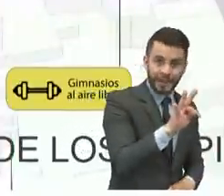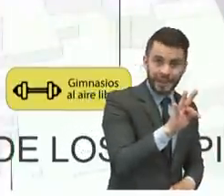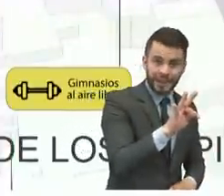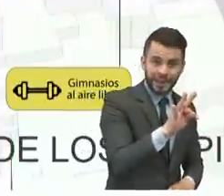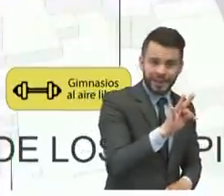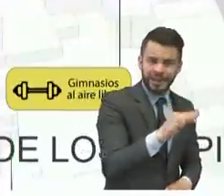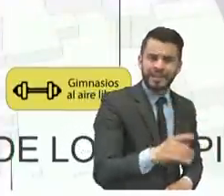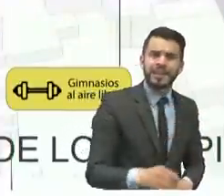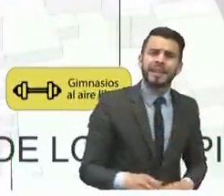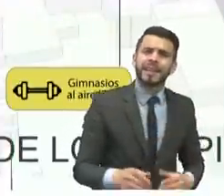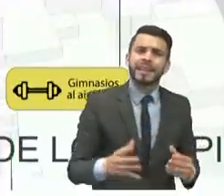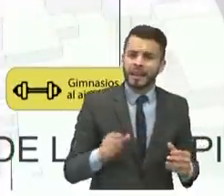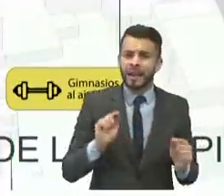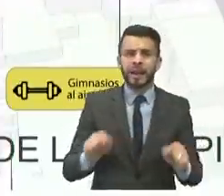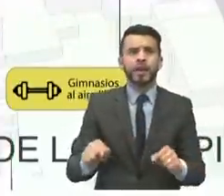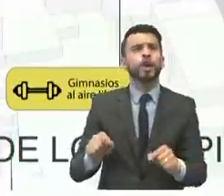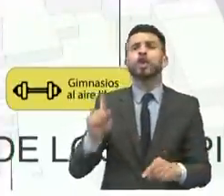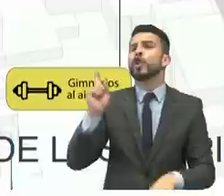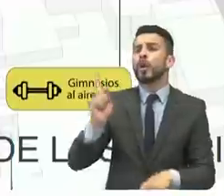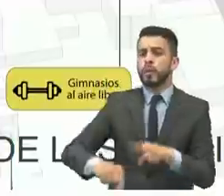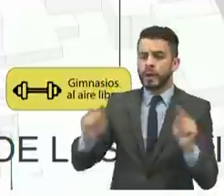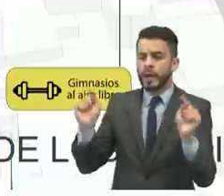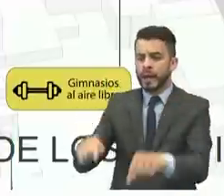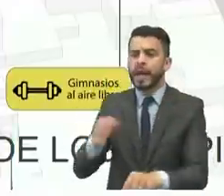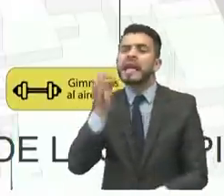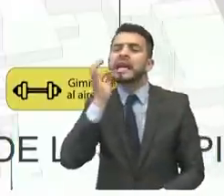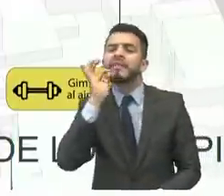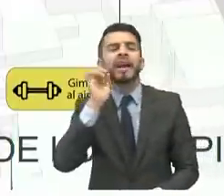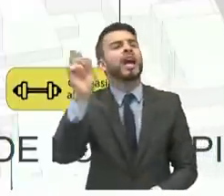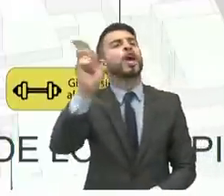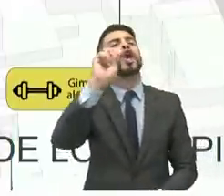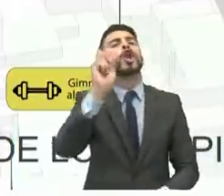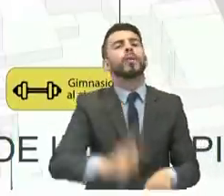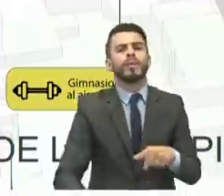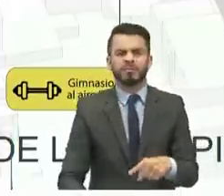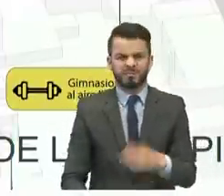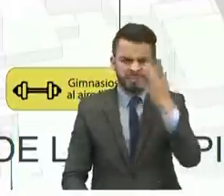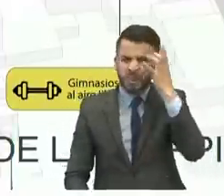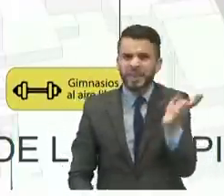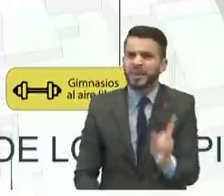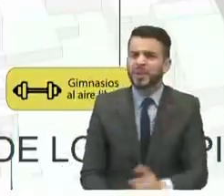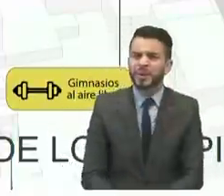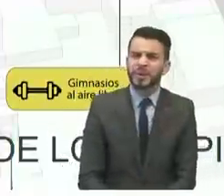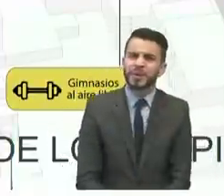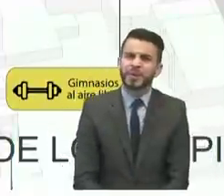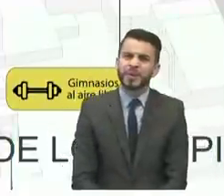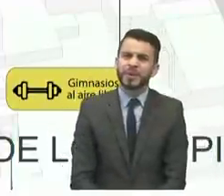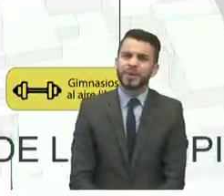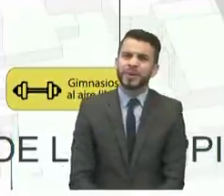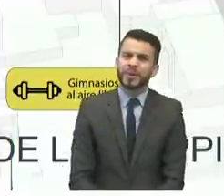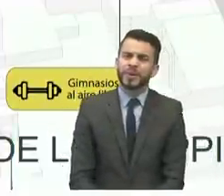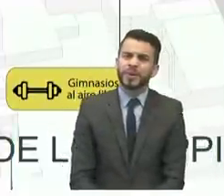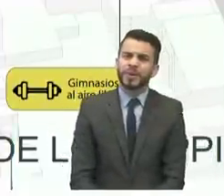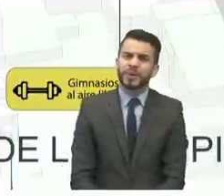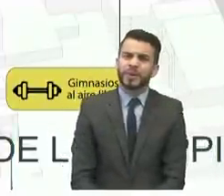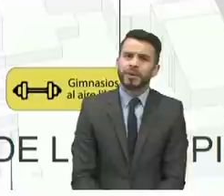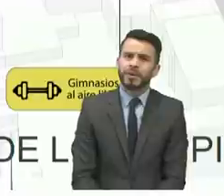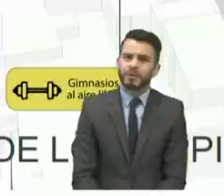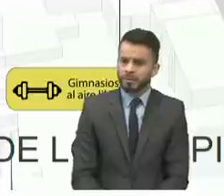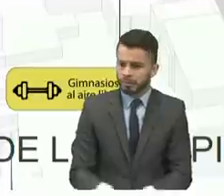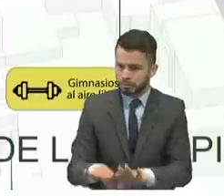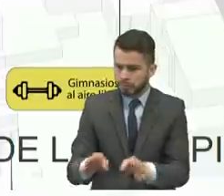parque como los hippies no puede poner un café. Como, ¿por qué no? Digamos. No puede poner un café y unas mesas y